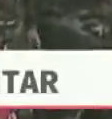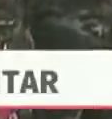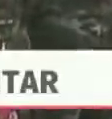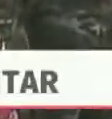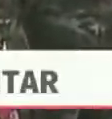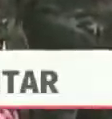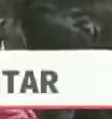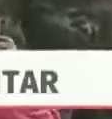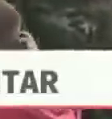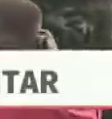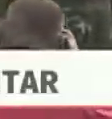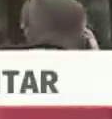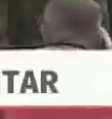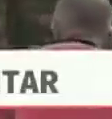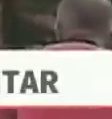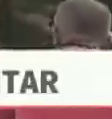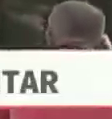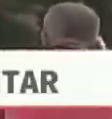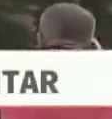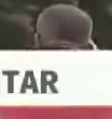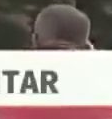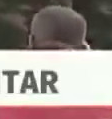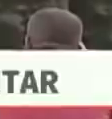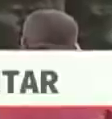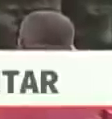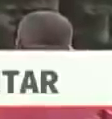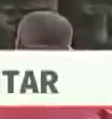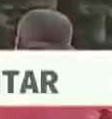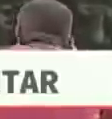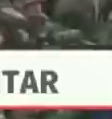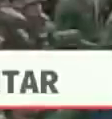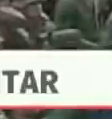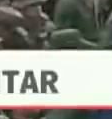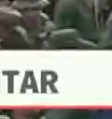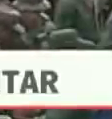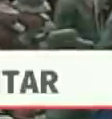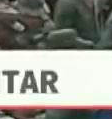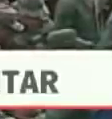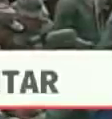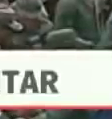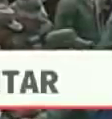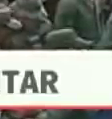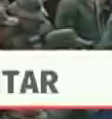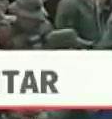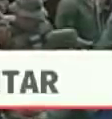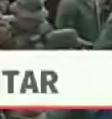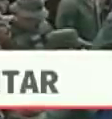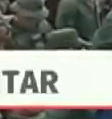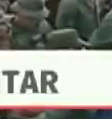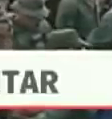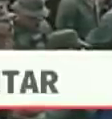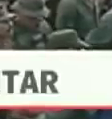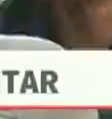¡Al trote, al trote! Aquí estoy. Sí, estoy yo solo.